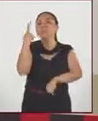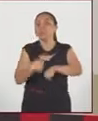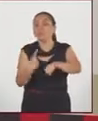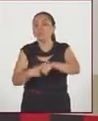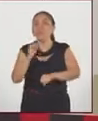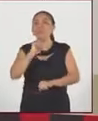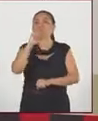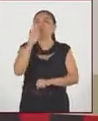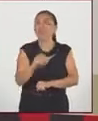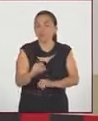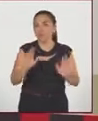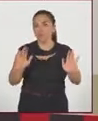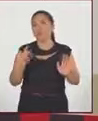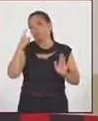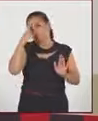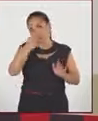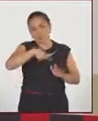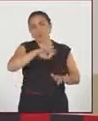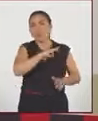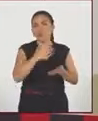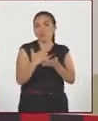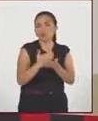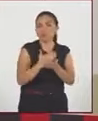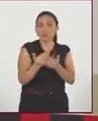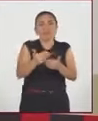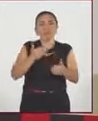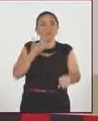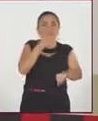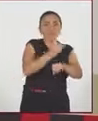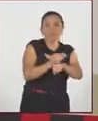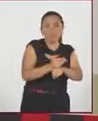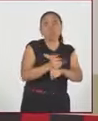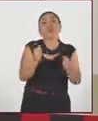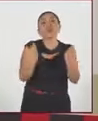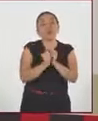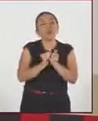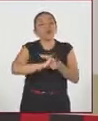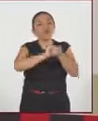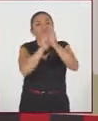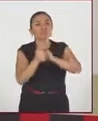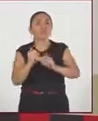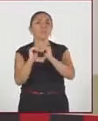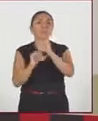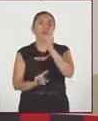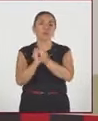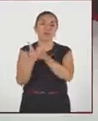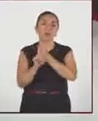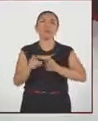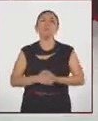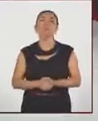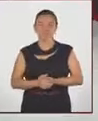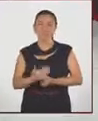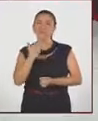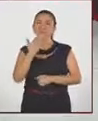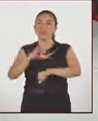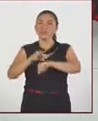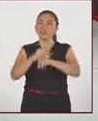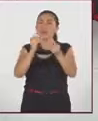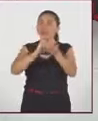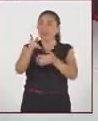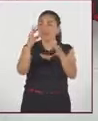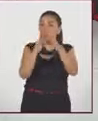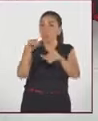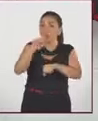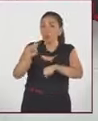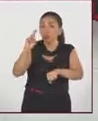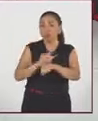patología ortopédica para que sea tratada oportunamente con la menor de las secuelas. Doctor Gerardo, me parece que tus aportaciones